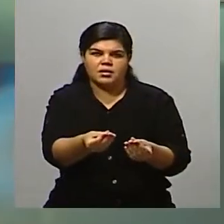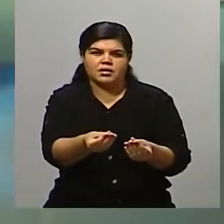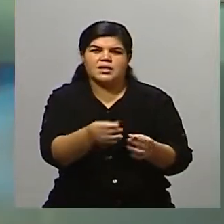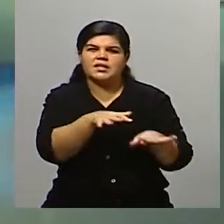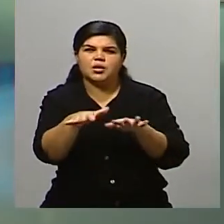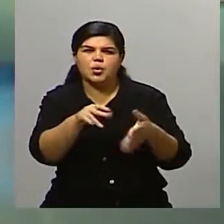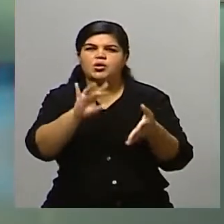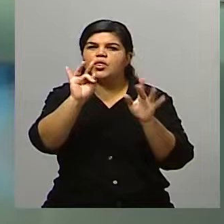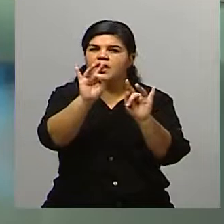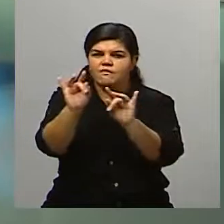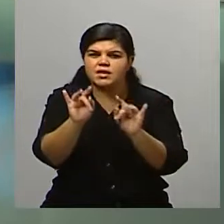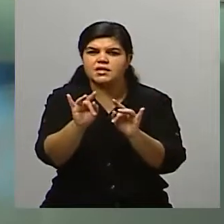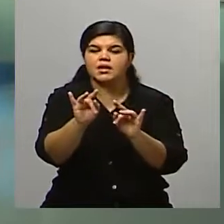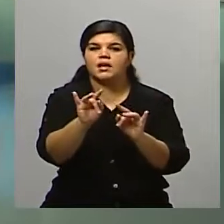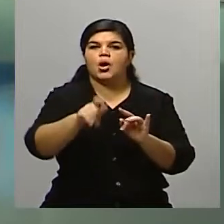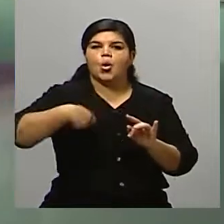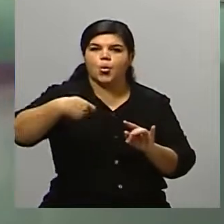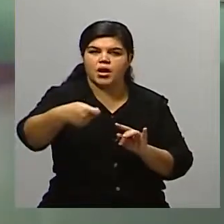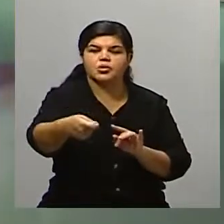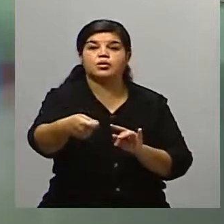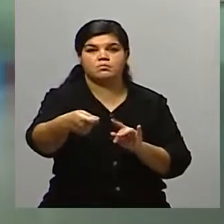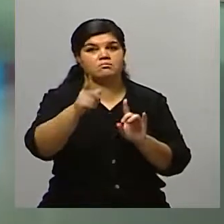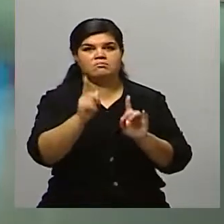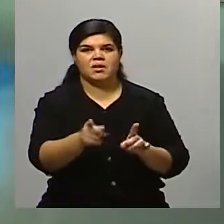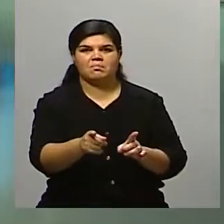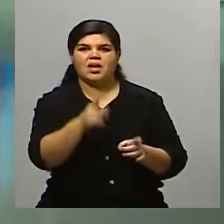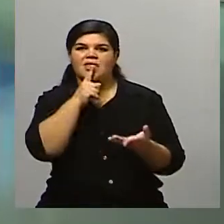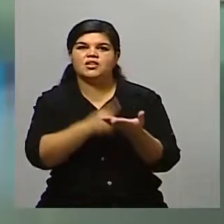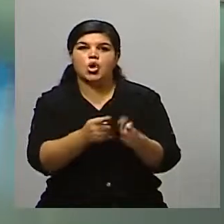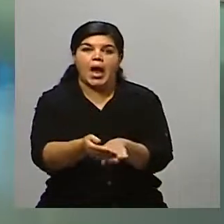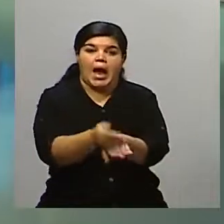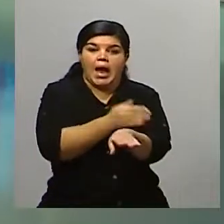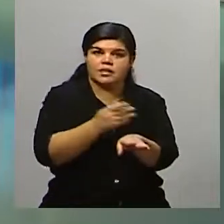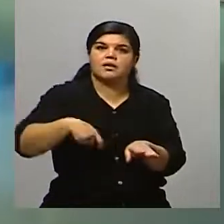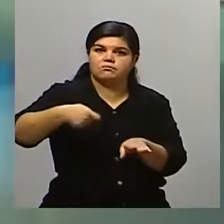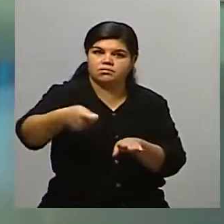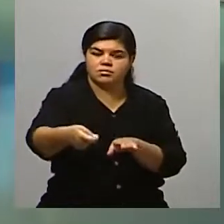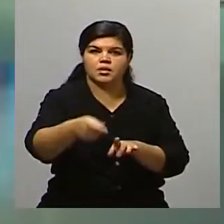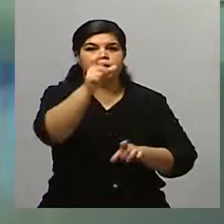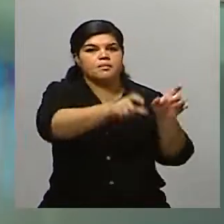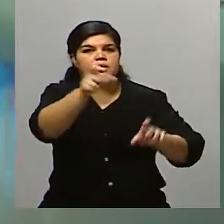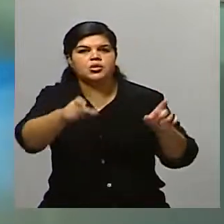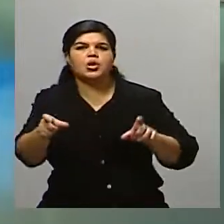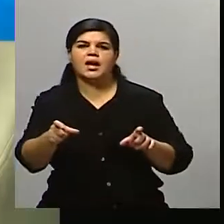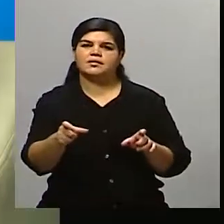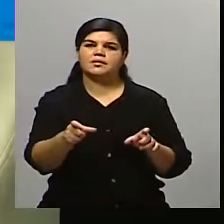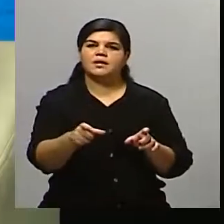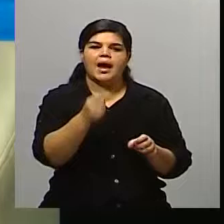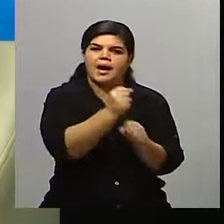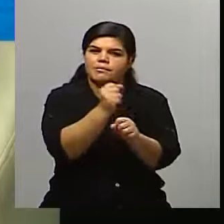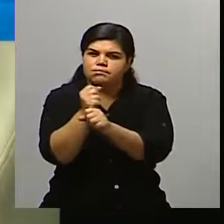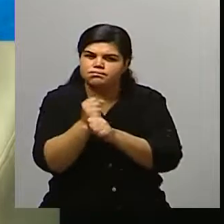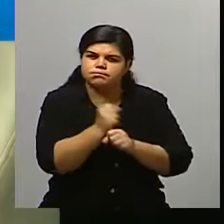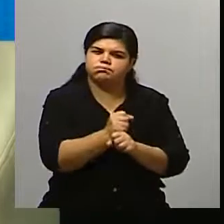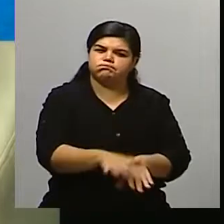términos previsionales. Con las moratorias previsionales, por ejemplo, permitió que un montón de argentinos y argentinas que habían trabajado durante toda su vida y no se los